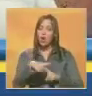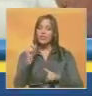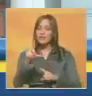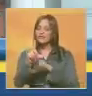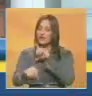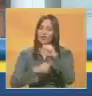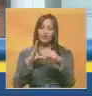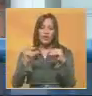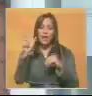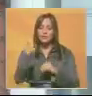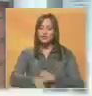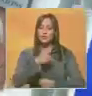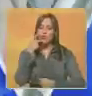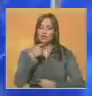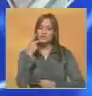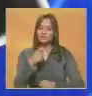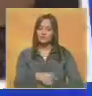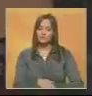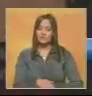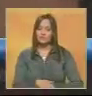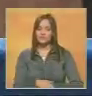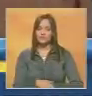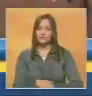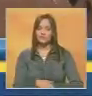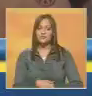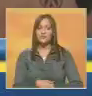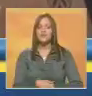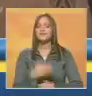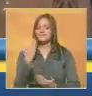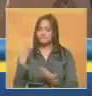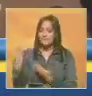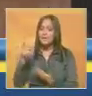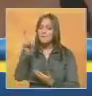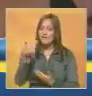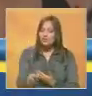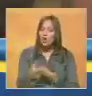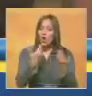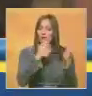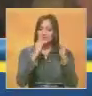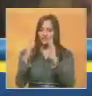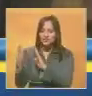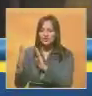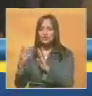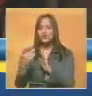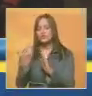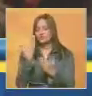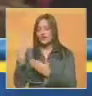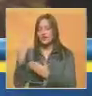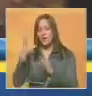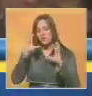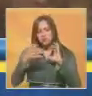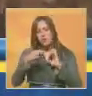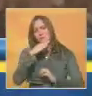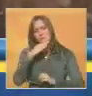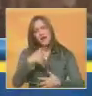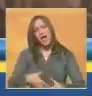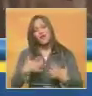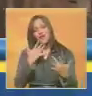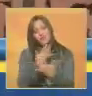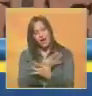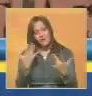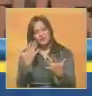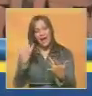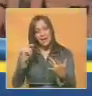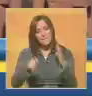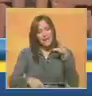de todos sus diplomáticos. En Bélgica, activistas de la organización ecológica Greenpeace, vestidos con uniformes de una famosa película,